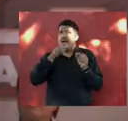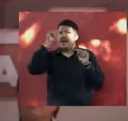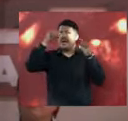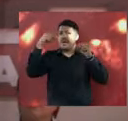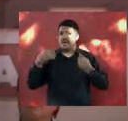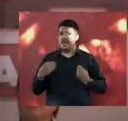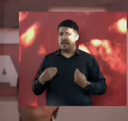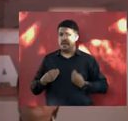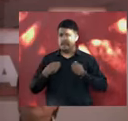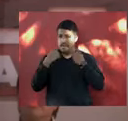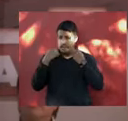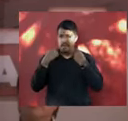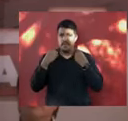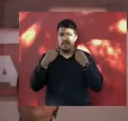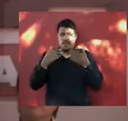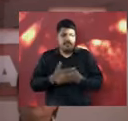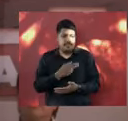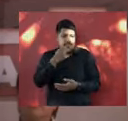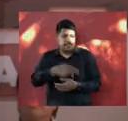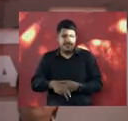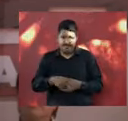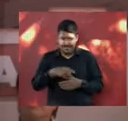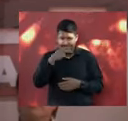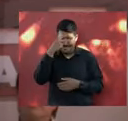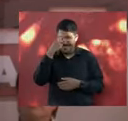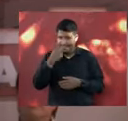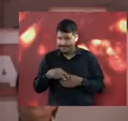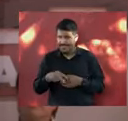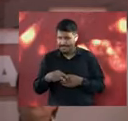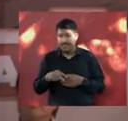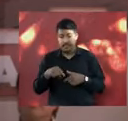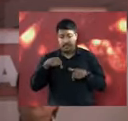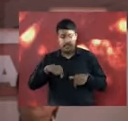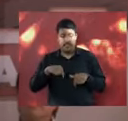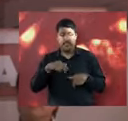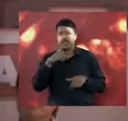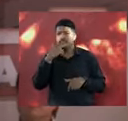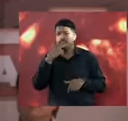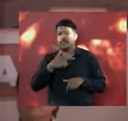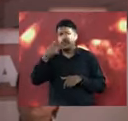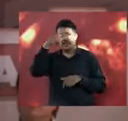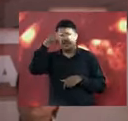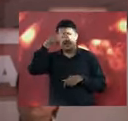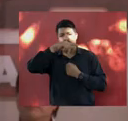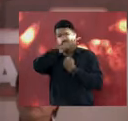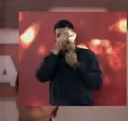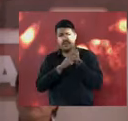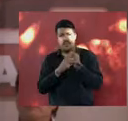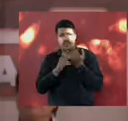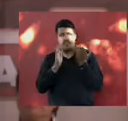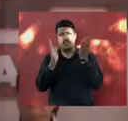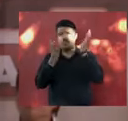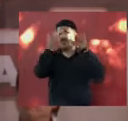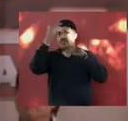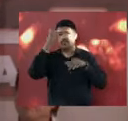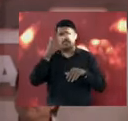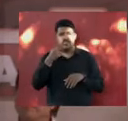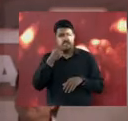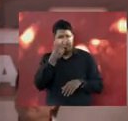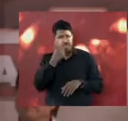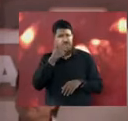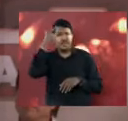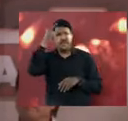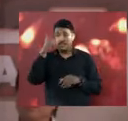México porque somos el mejor país del mundo y aquí hay hombres y mujeres trabajadoras. Lo